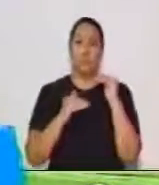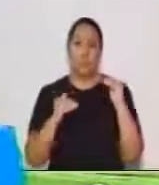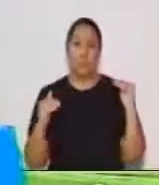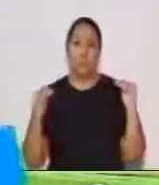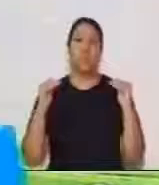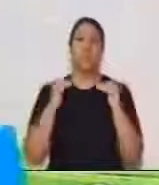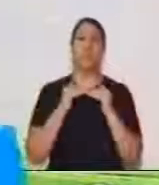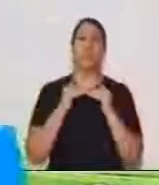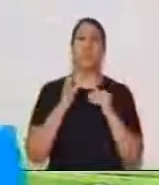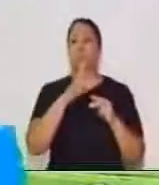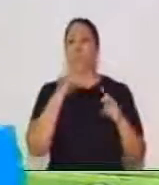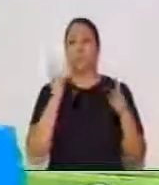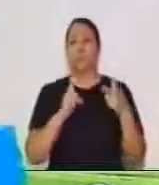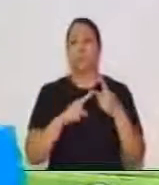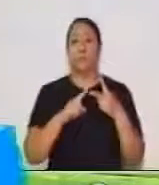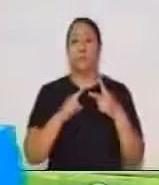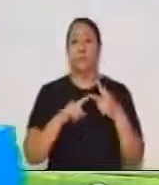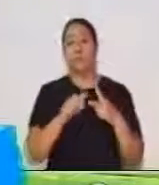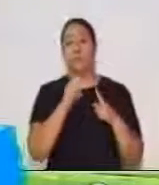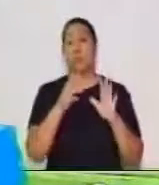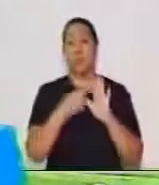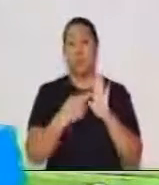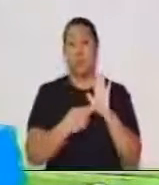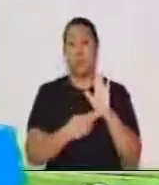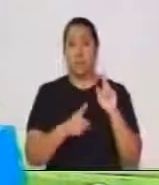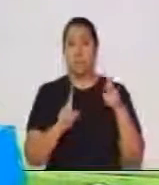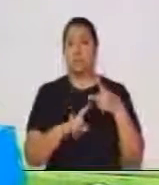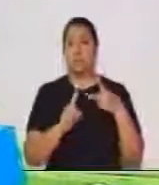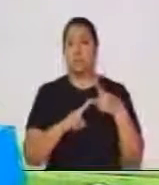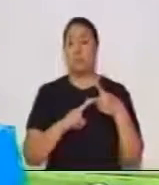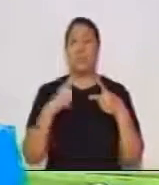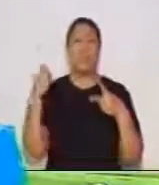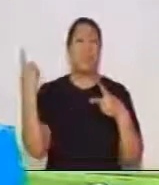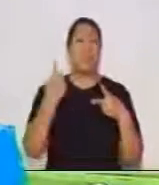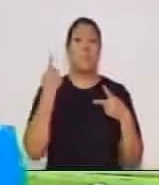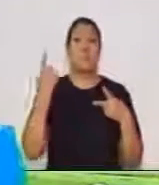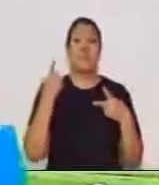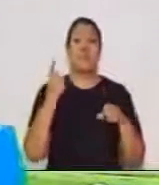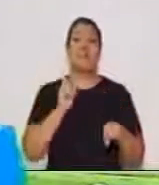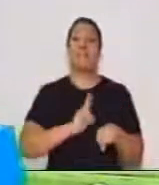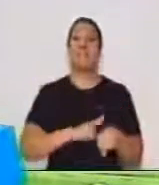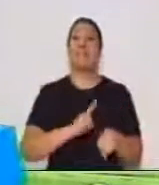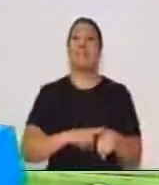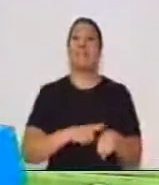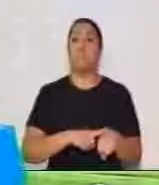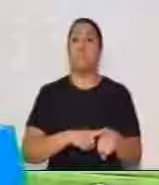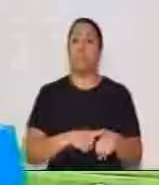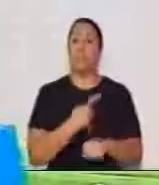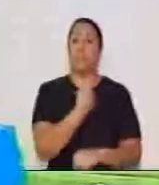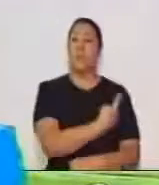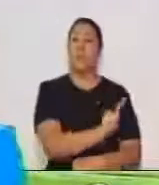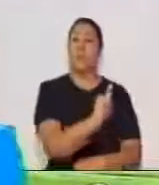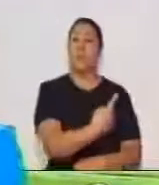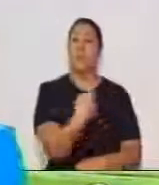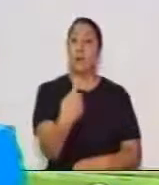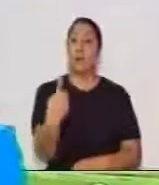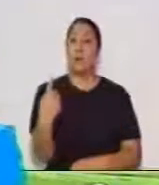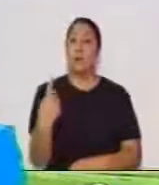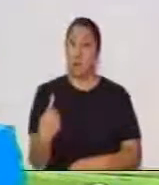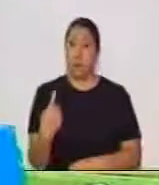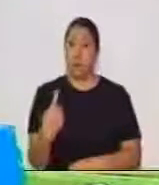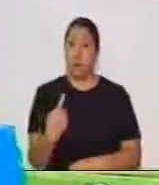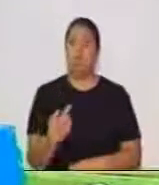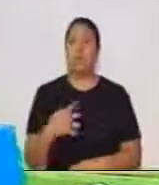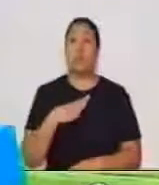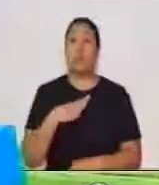la segunda, que es una de las más importantes, es el manejo del tiempo. Como cada uno de los integrantes va a tener